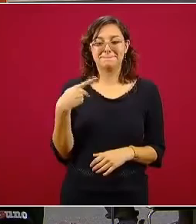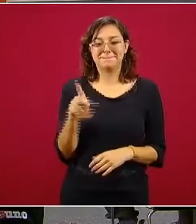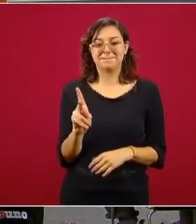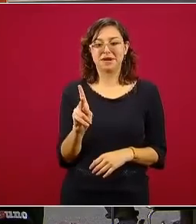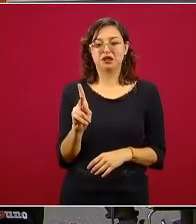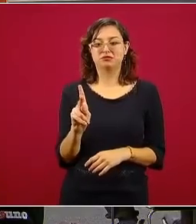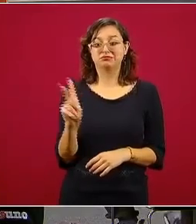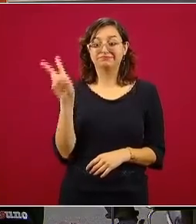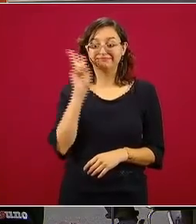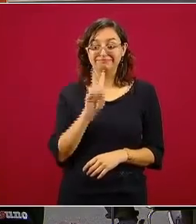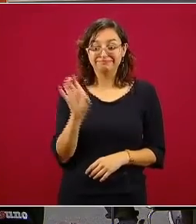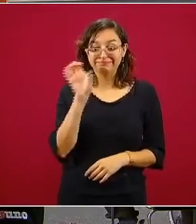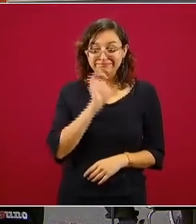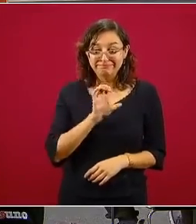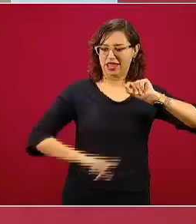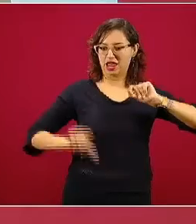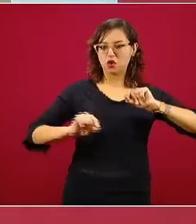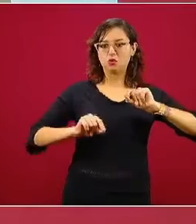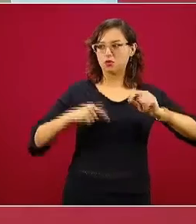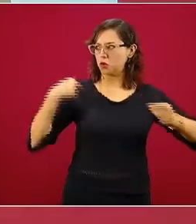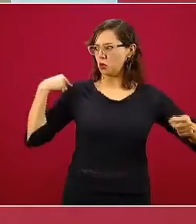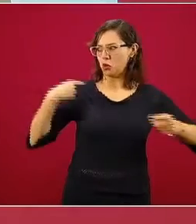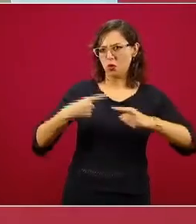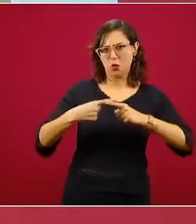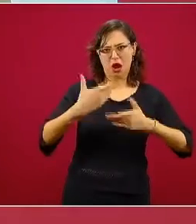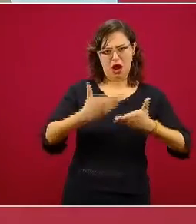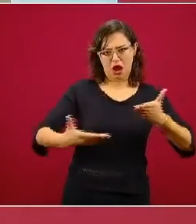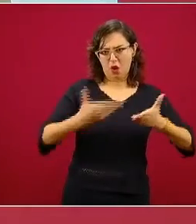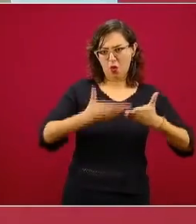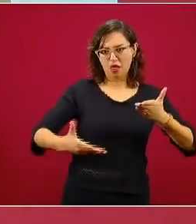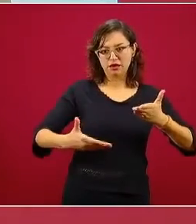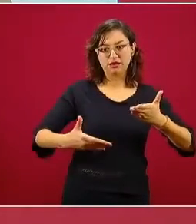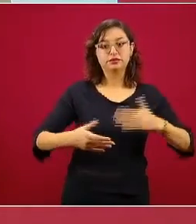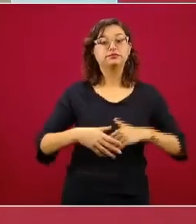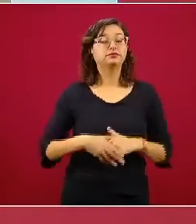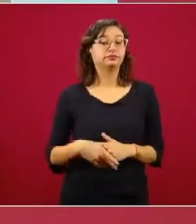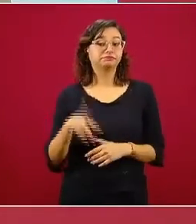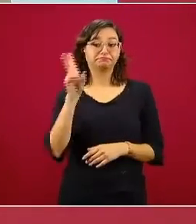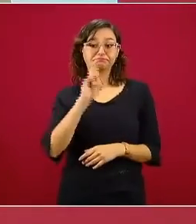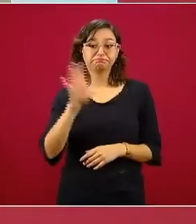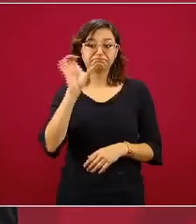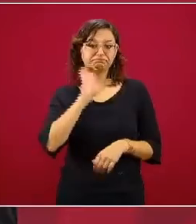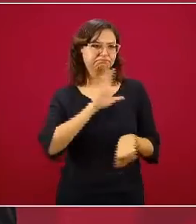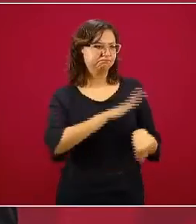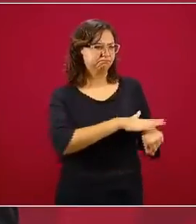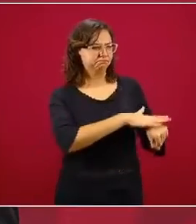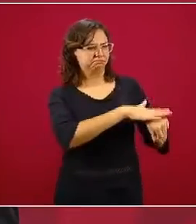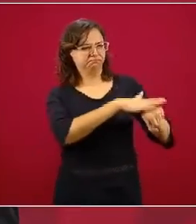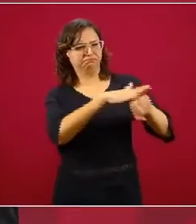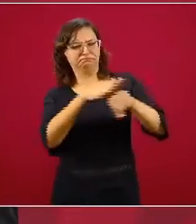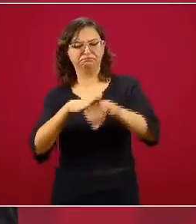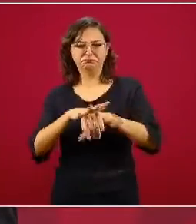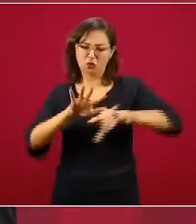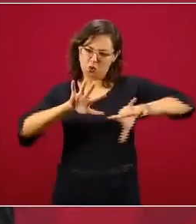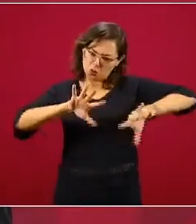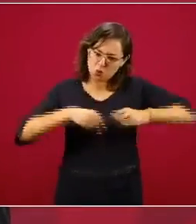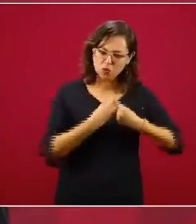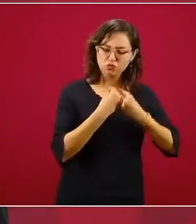Carranza dice no, él llama a la Constitución del Ejército